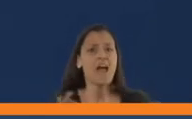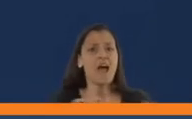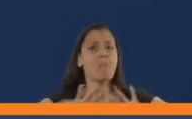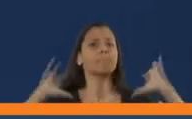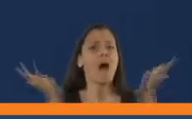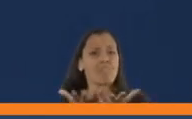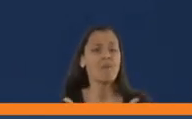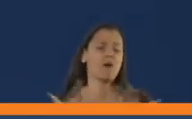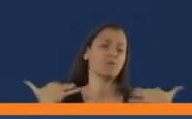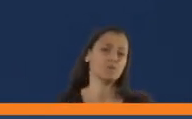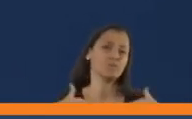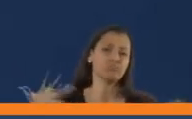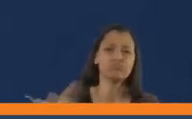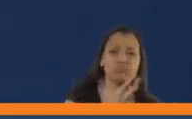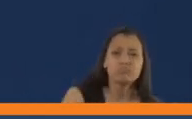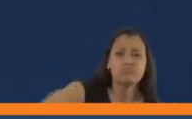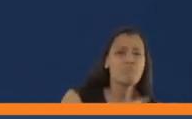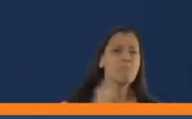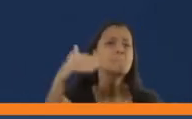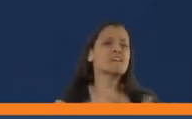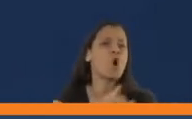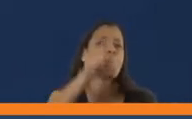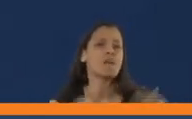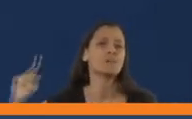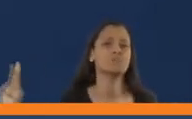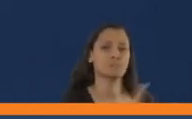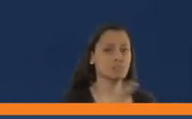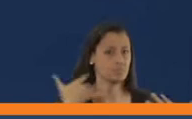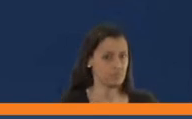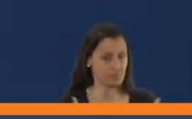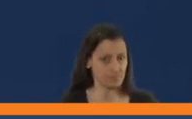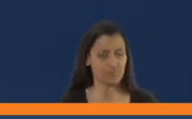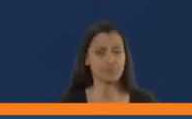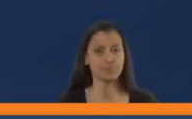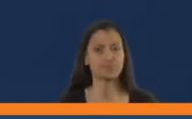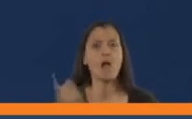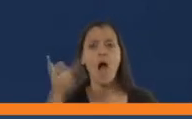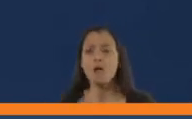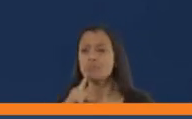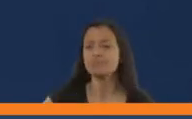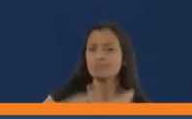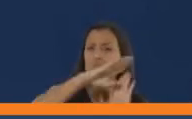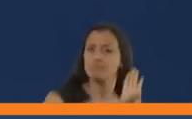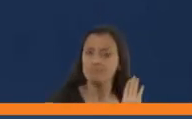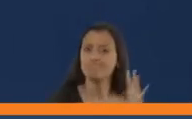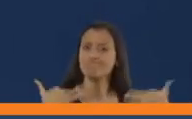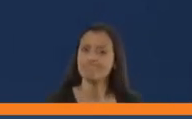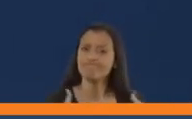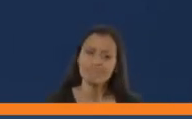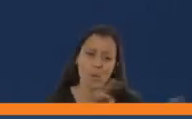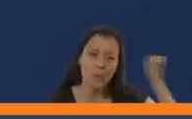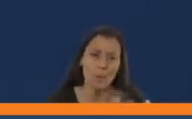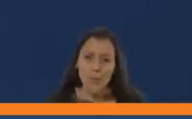arrastra consigo millones de vidas con medidas de este tipo se